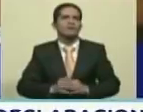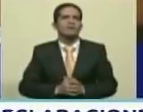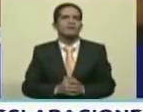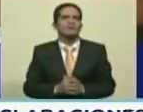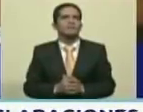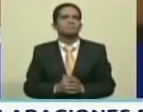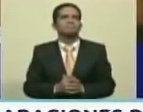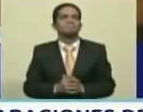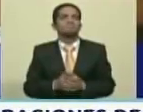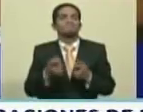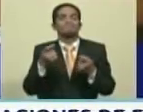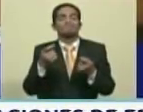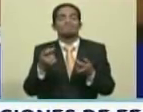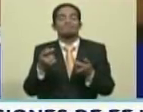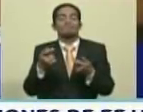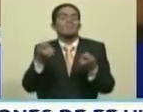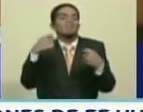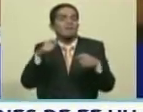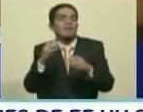Intentarán frenarnos,